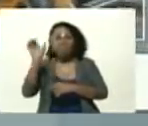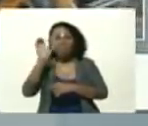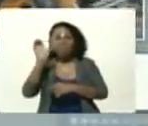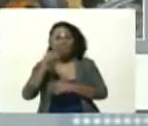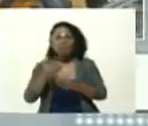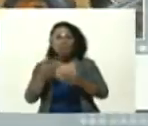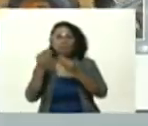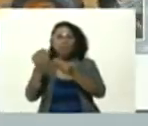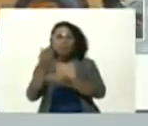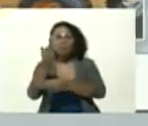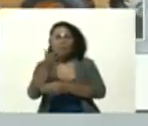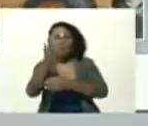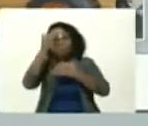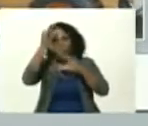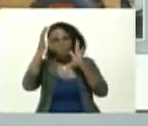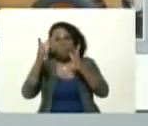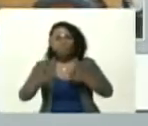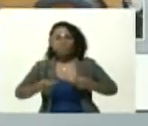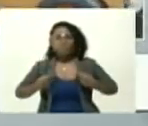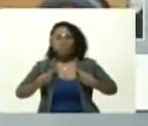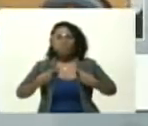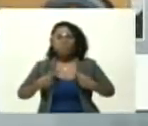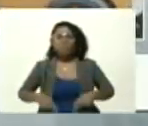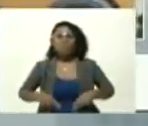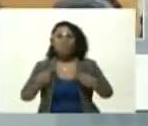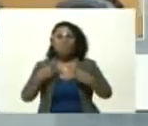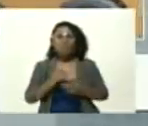dio usted la atención debida.